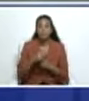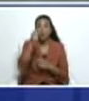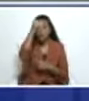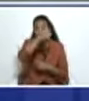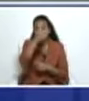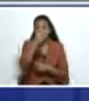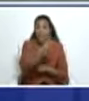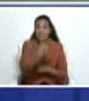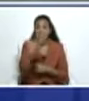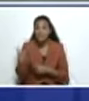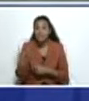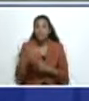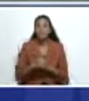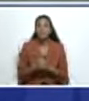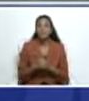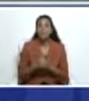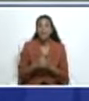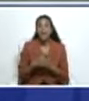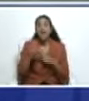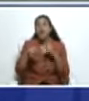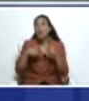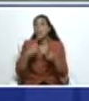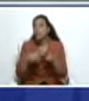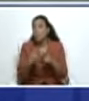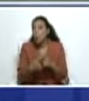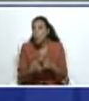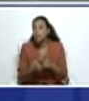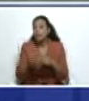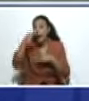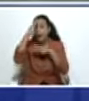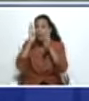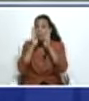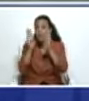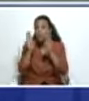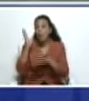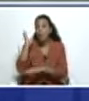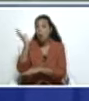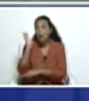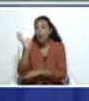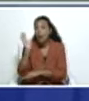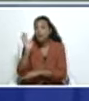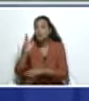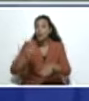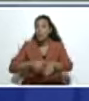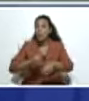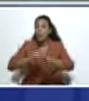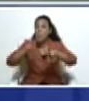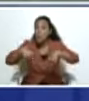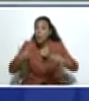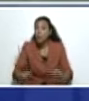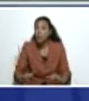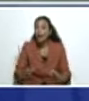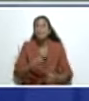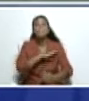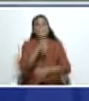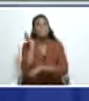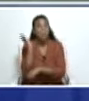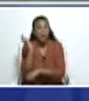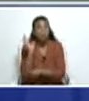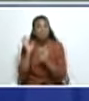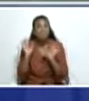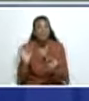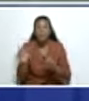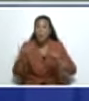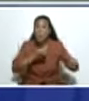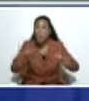domingo 25, y entonces, atención al Congreso de la Nueva Época, poderoso Congreso de